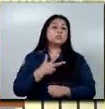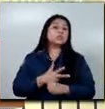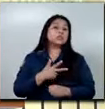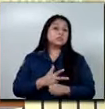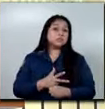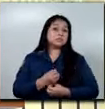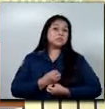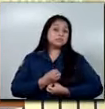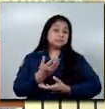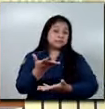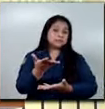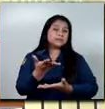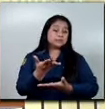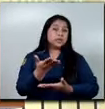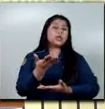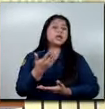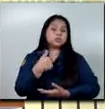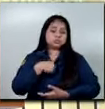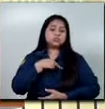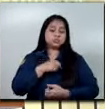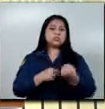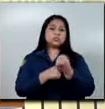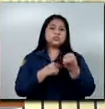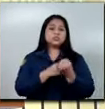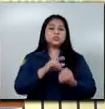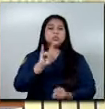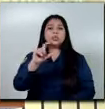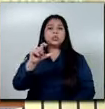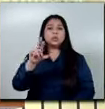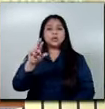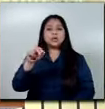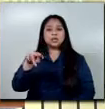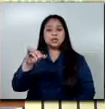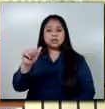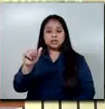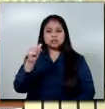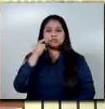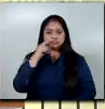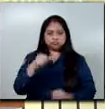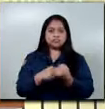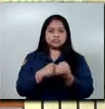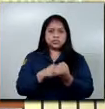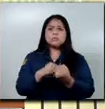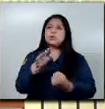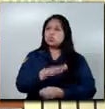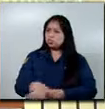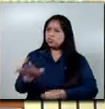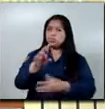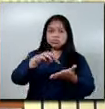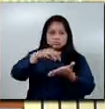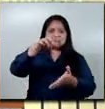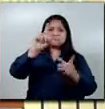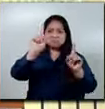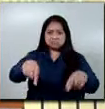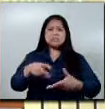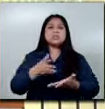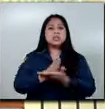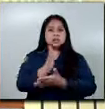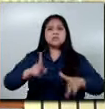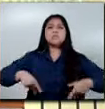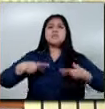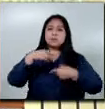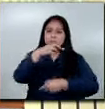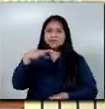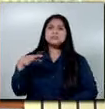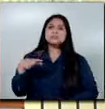decirles que estamos del lado de Ucrania, porque consideramos que todos los países tienen el derecho de vivir en paz, pero sobre